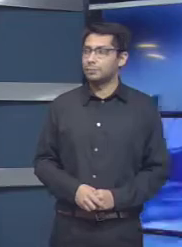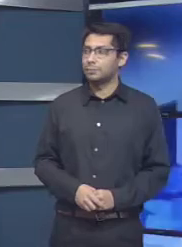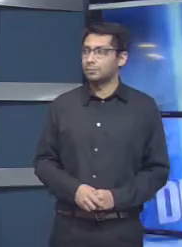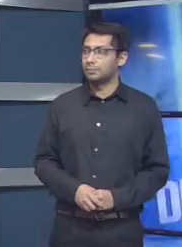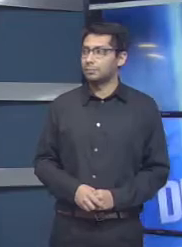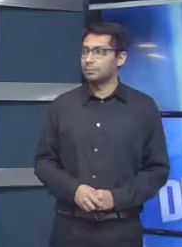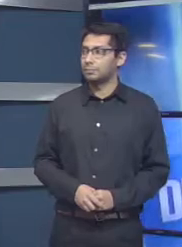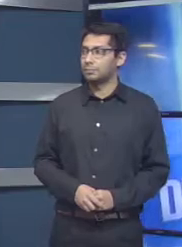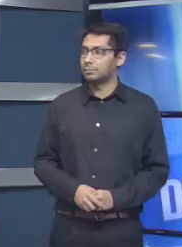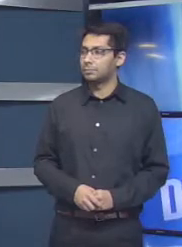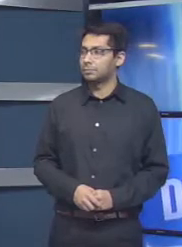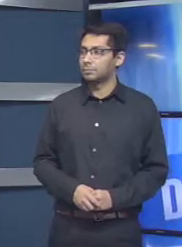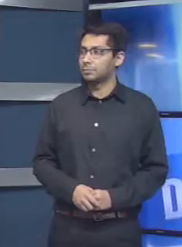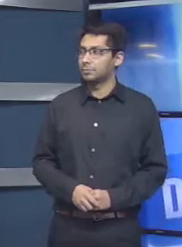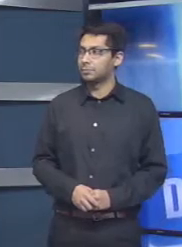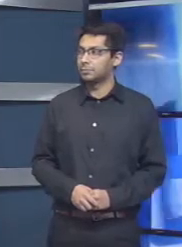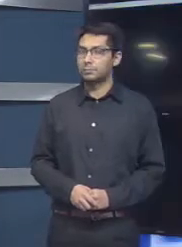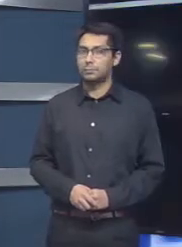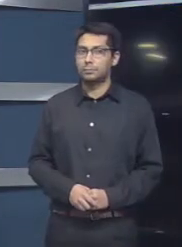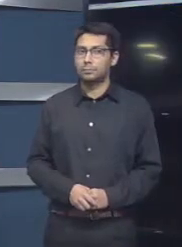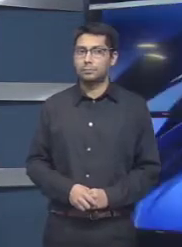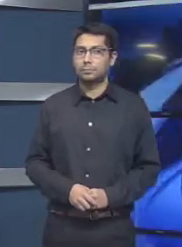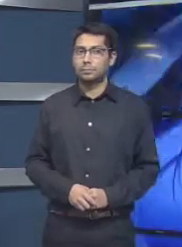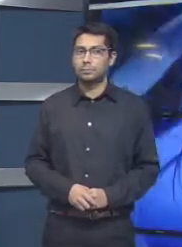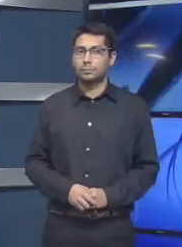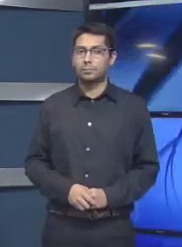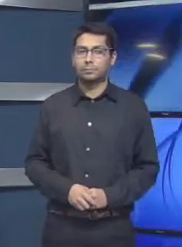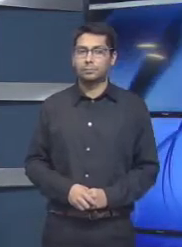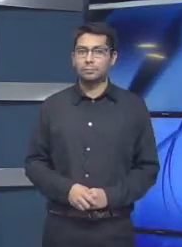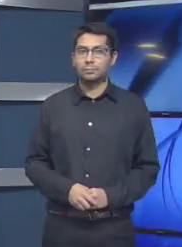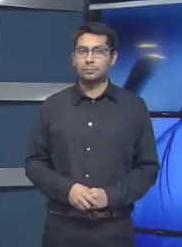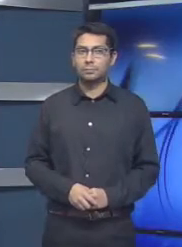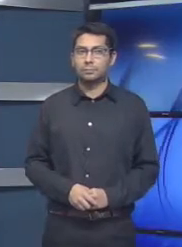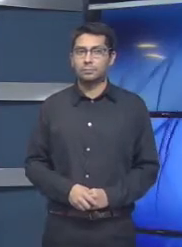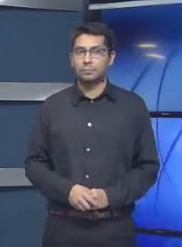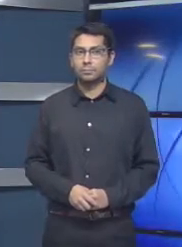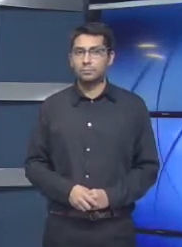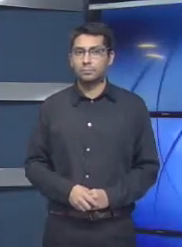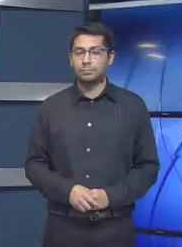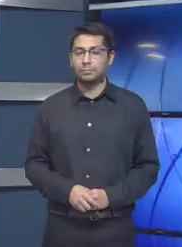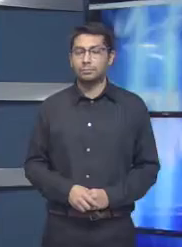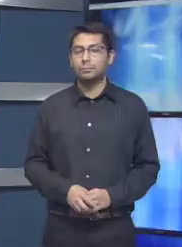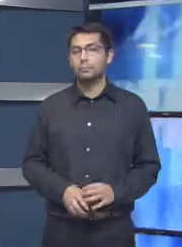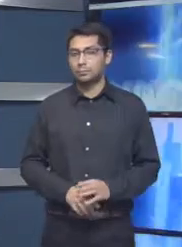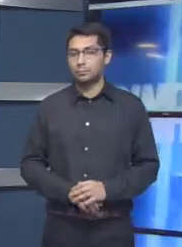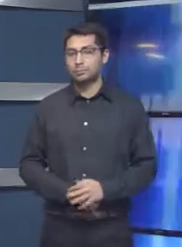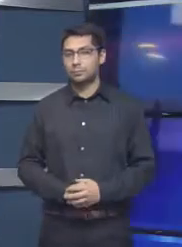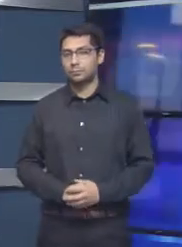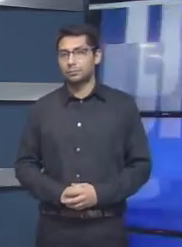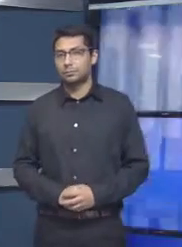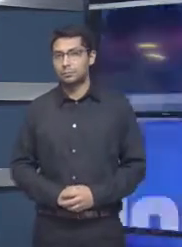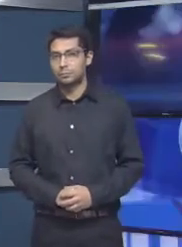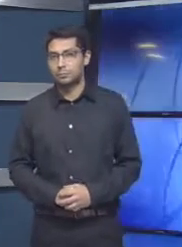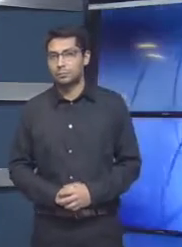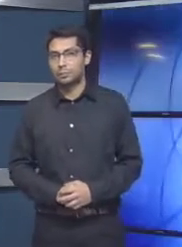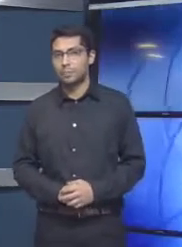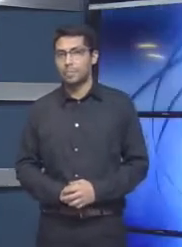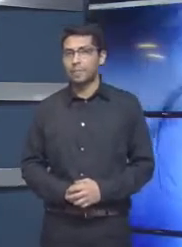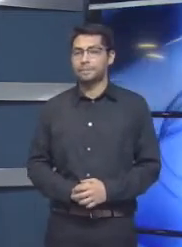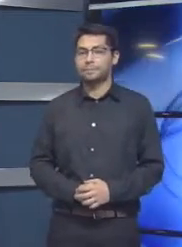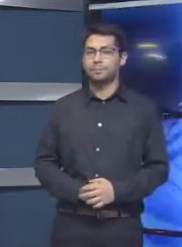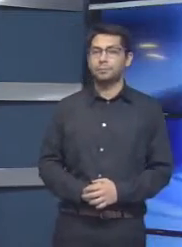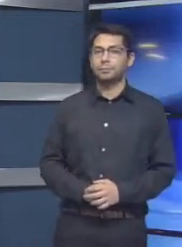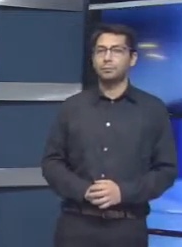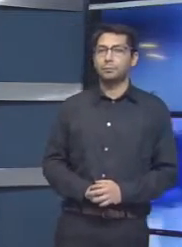Guillermo, para ir cerrando la nota, es un rubro que vos lo conocés muy bien, como es el tema de la construcción. ¿Qué podemos decir en estos